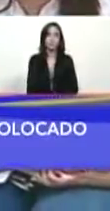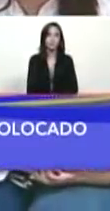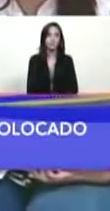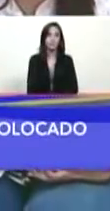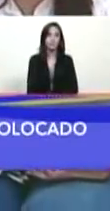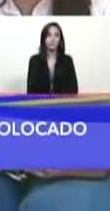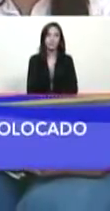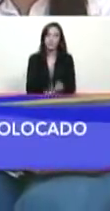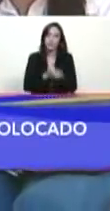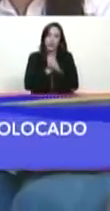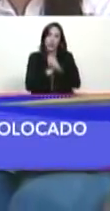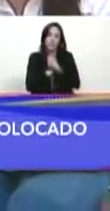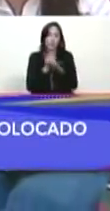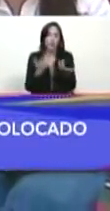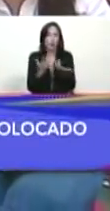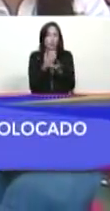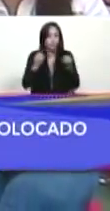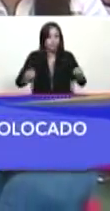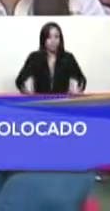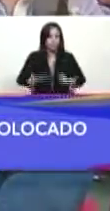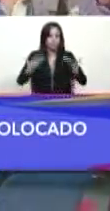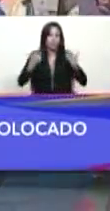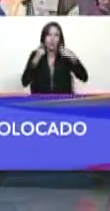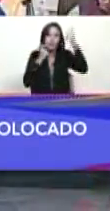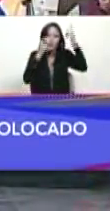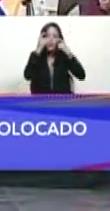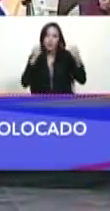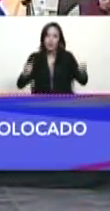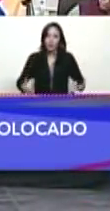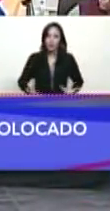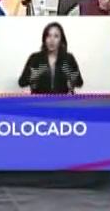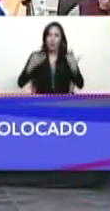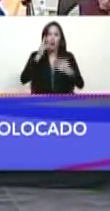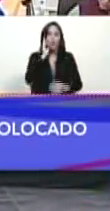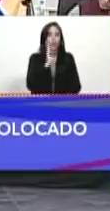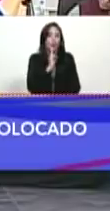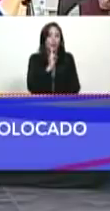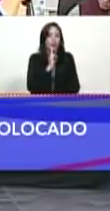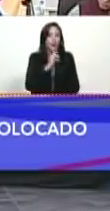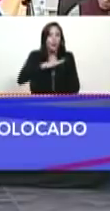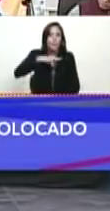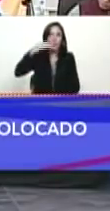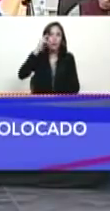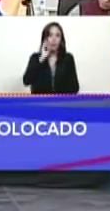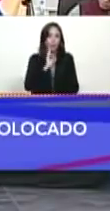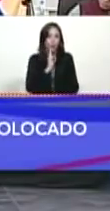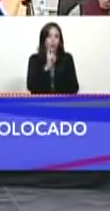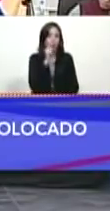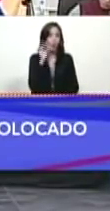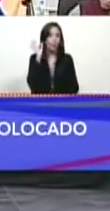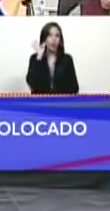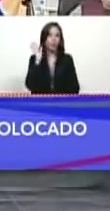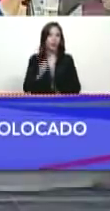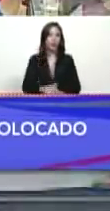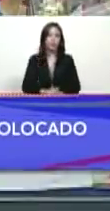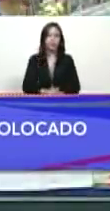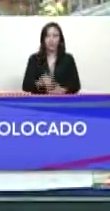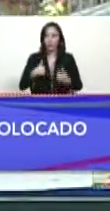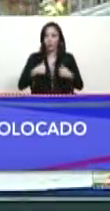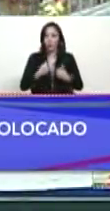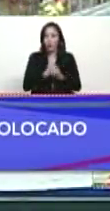El amor es lo que nos mueve a nosotros, los chavistas, los bolivarianos, las bolivarianas. Y yo con mucho